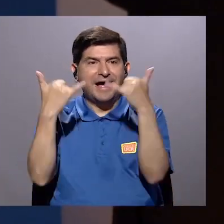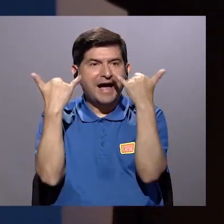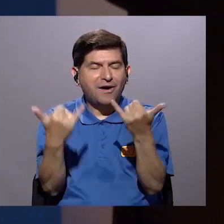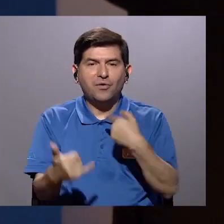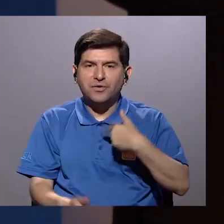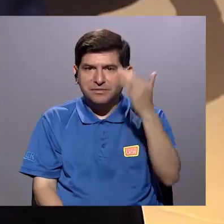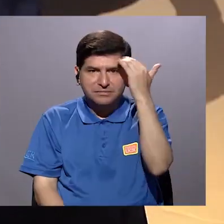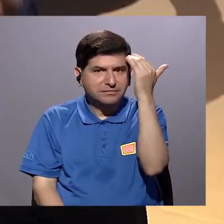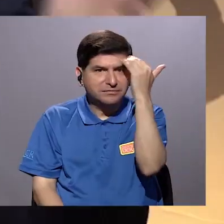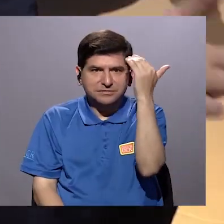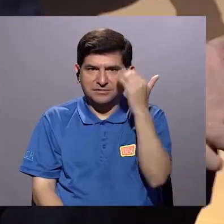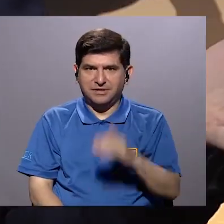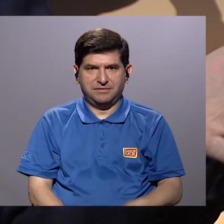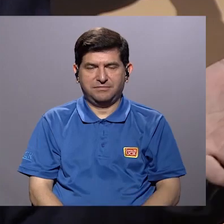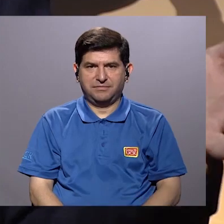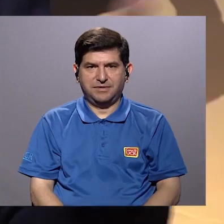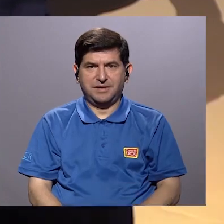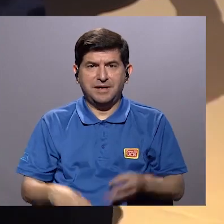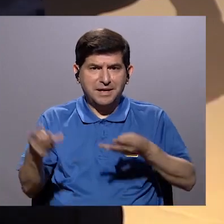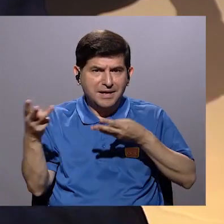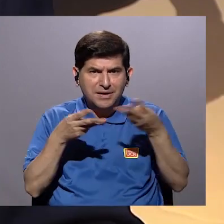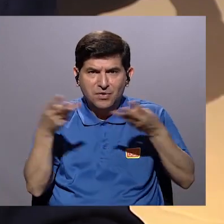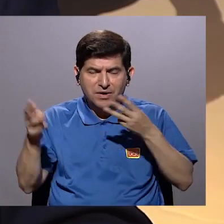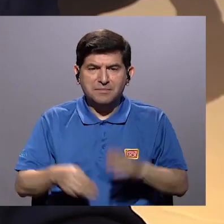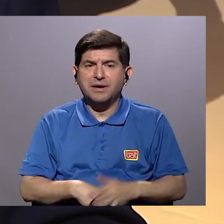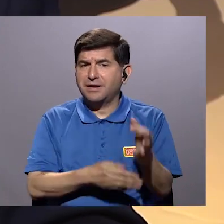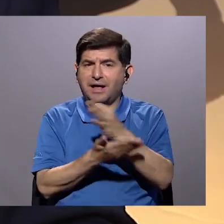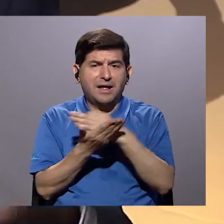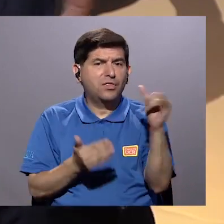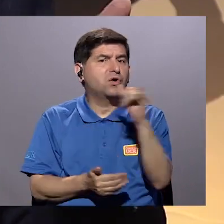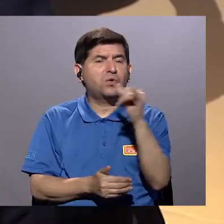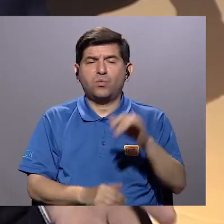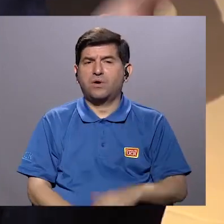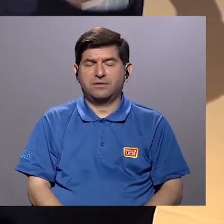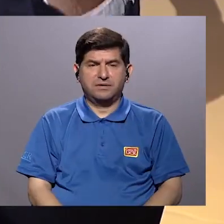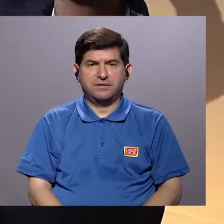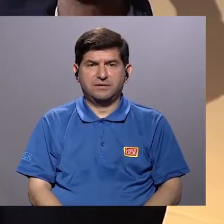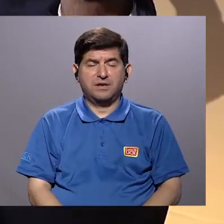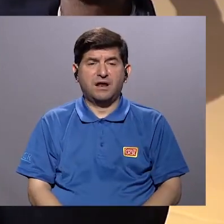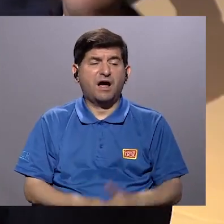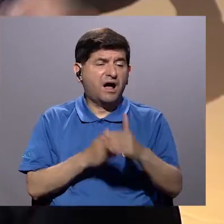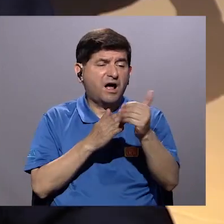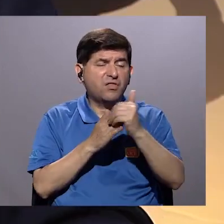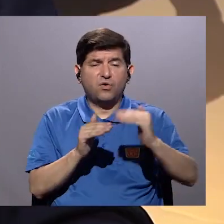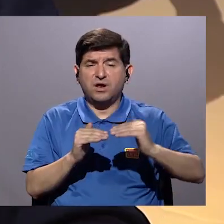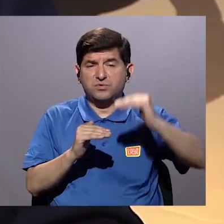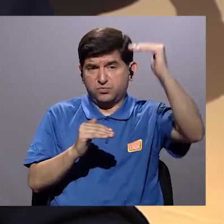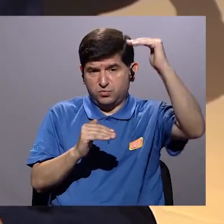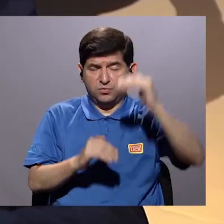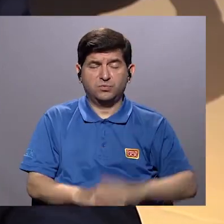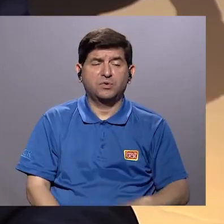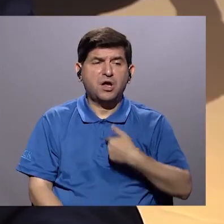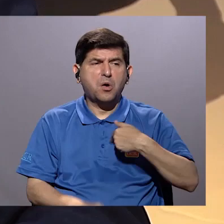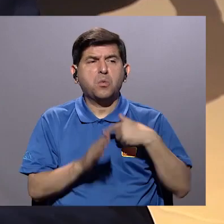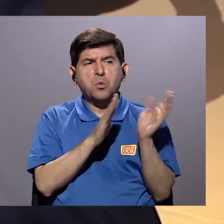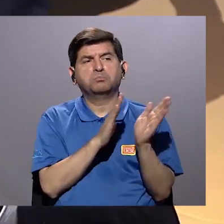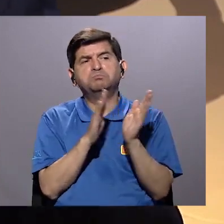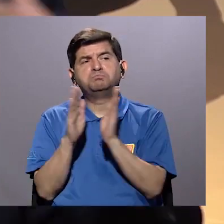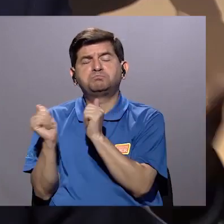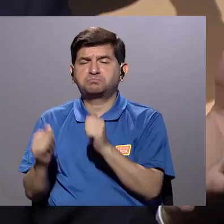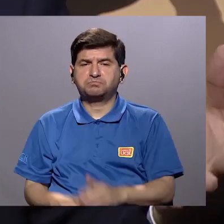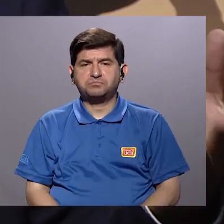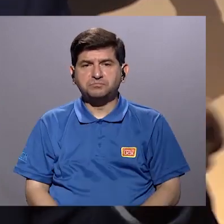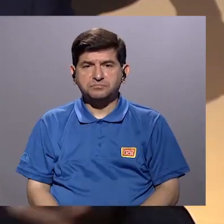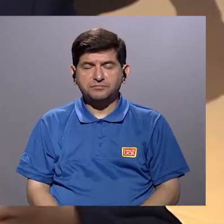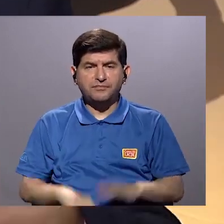puede saber, como un mercado justamente de monedas, ¿verdad? Si ahorita los dólares están altos, ¿verdad? Uno puede planificar, en este caso,